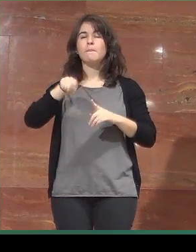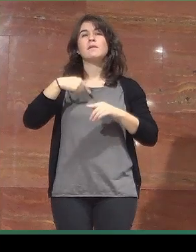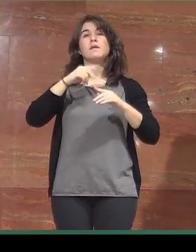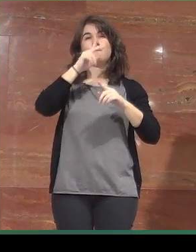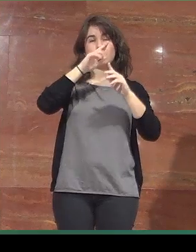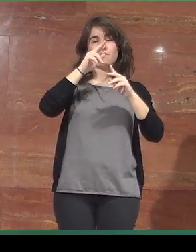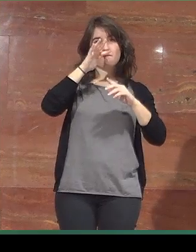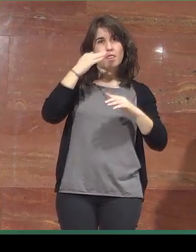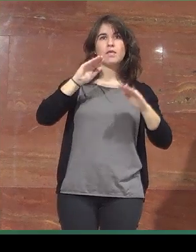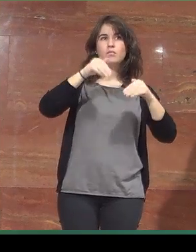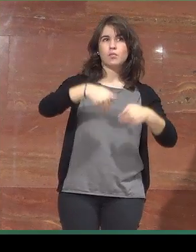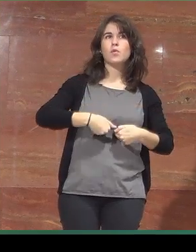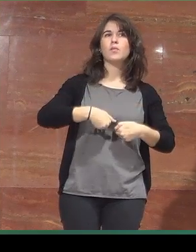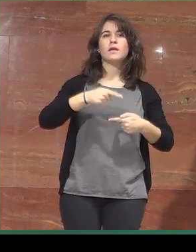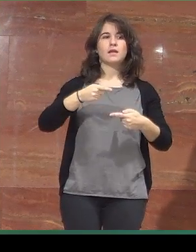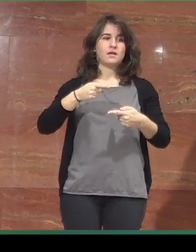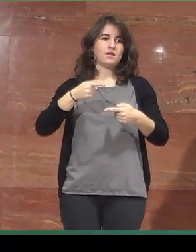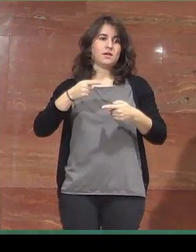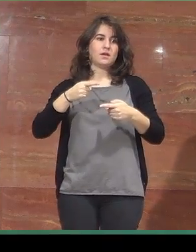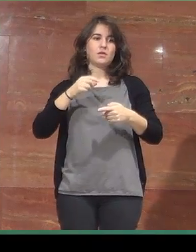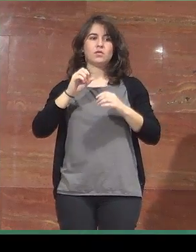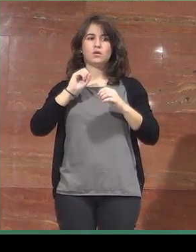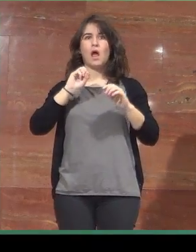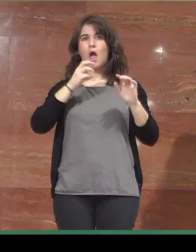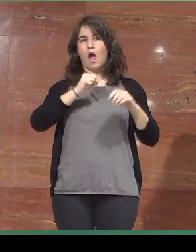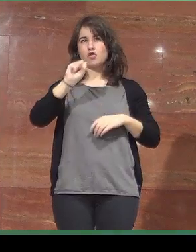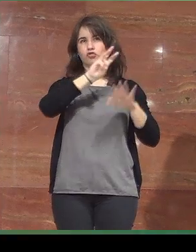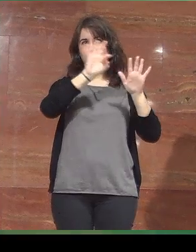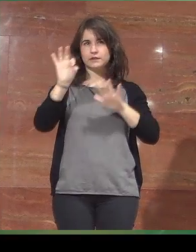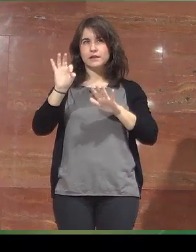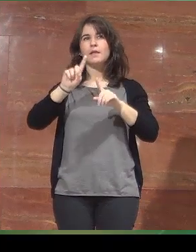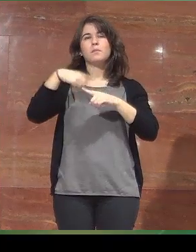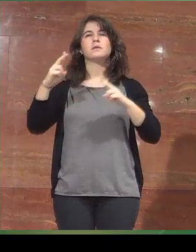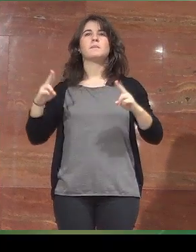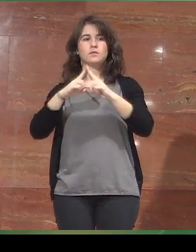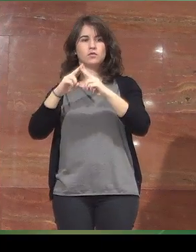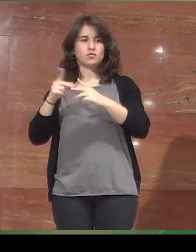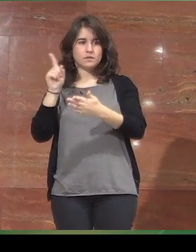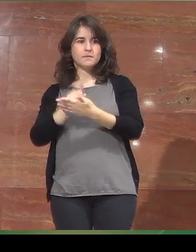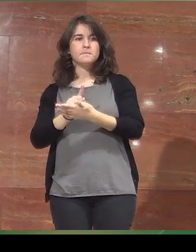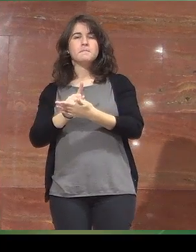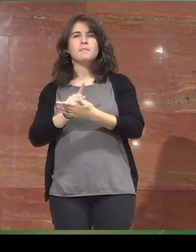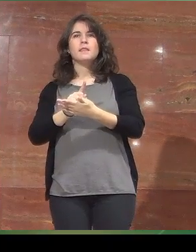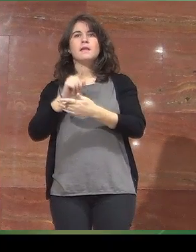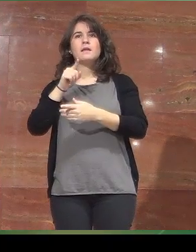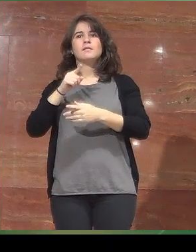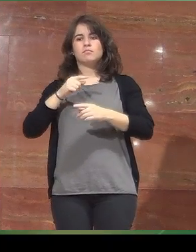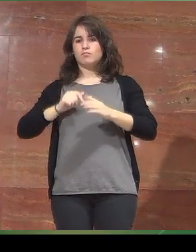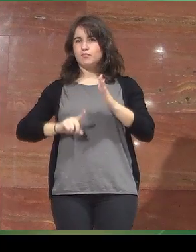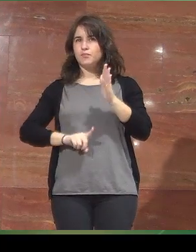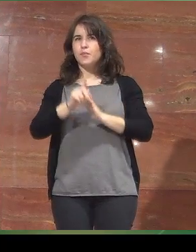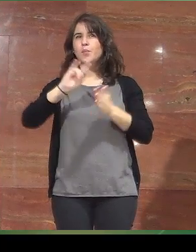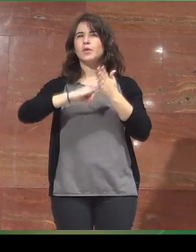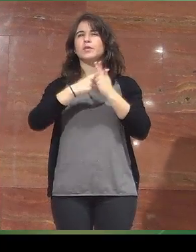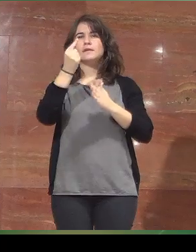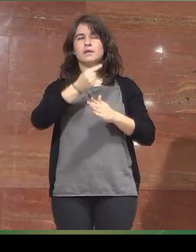su primer estudio a principios de los 80. A finales de los 80 se trasladó a París otra vez, donde desarrolló proyectos de diseño para